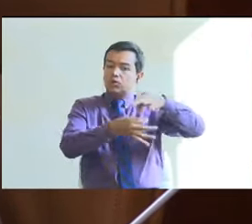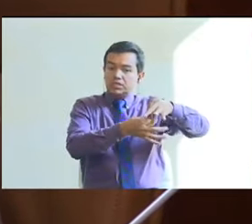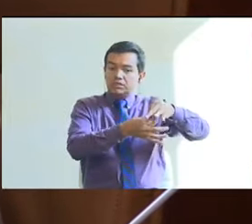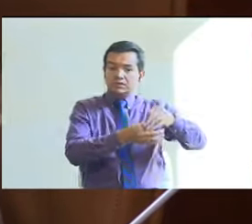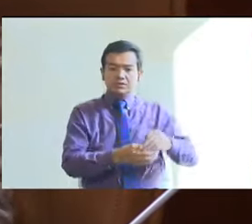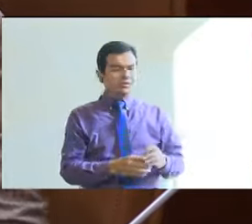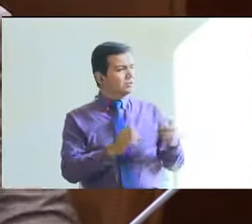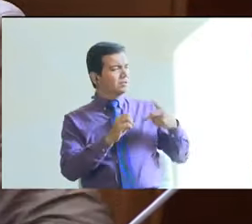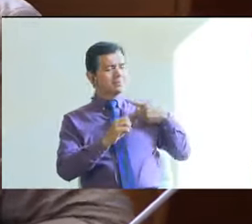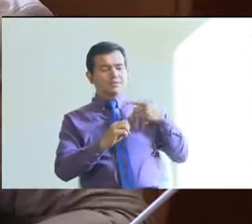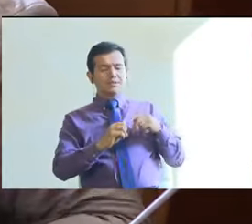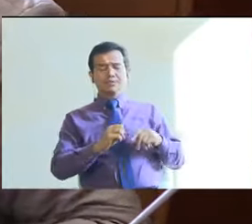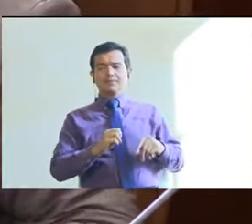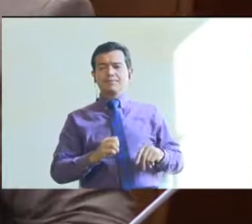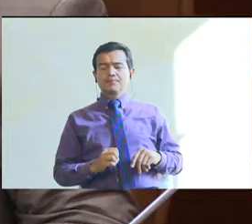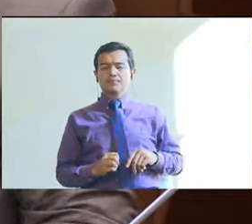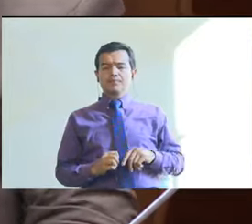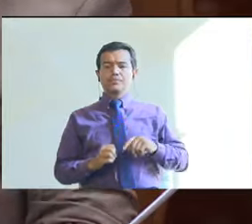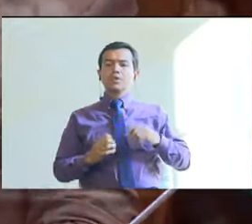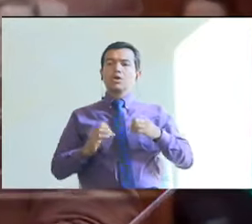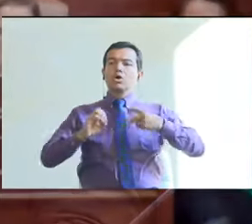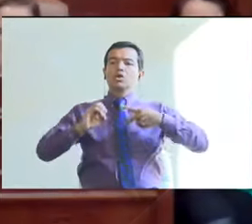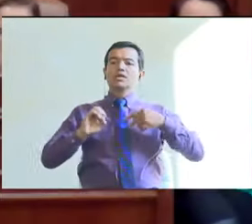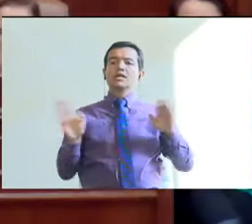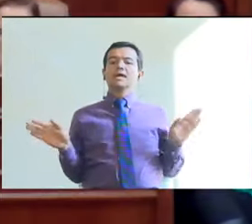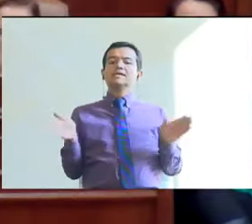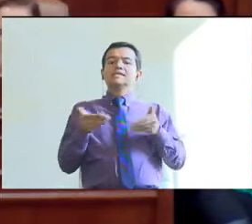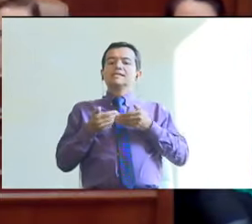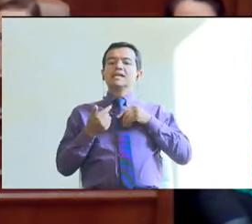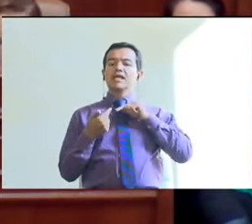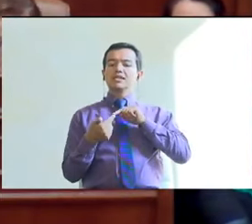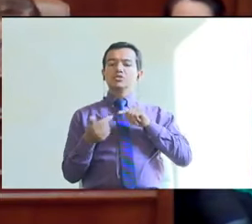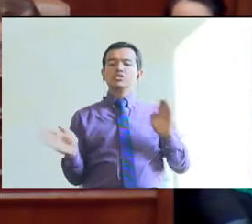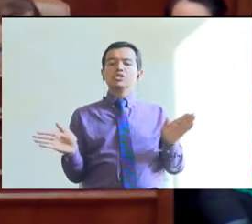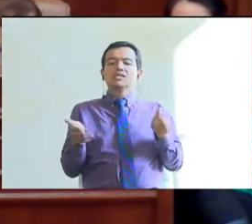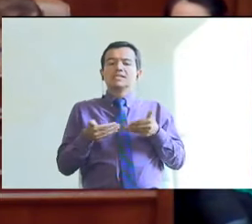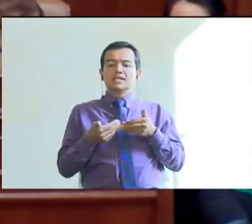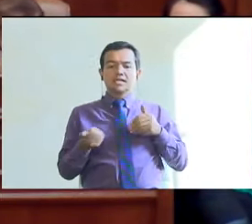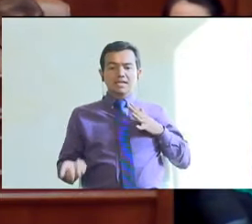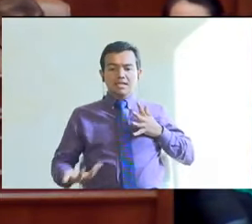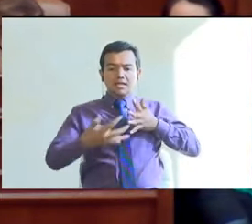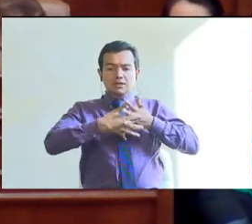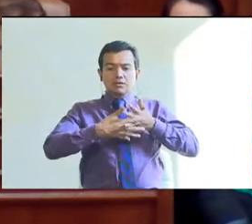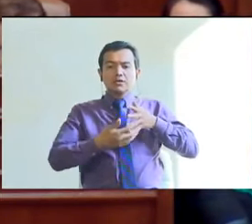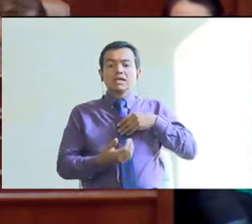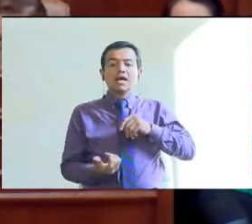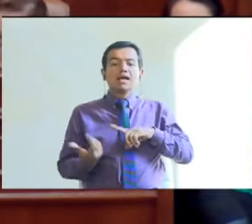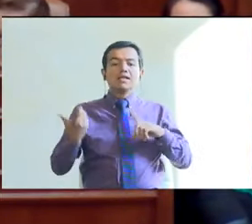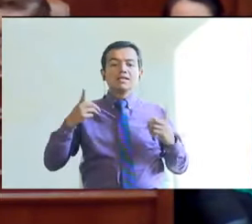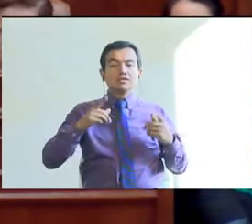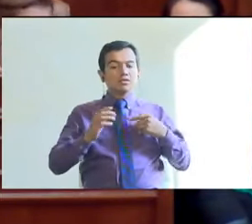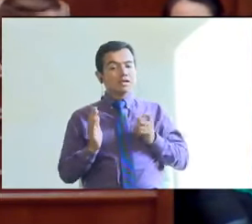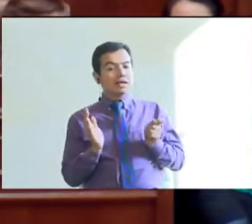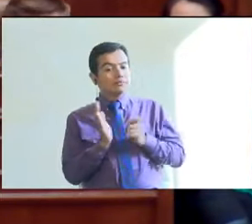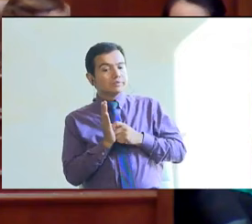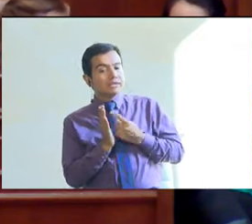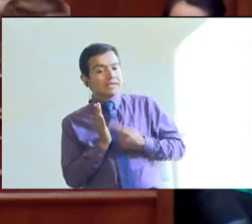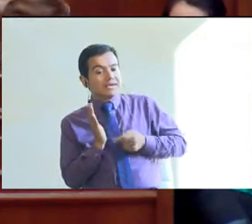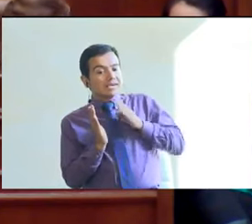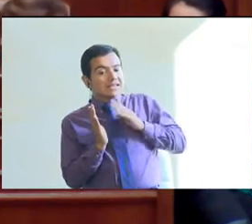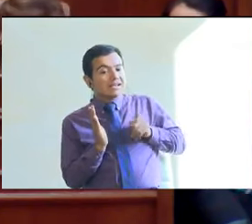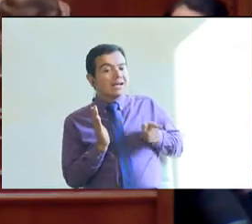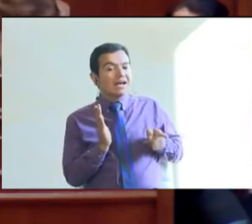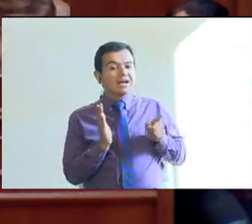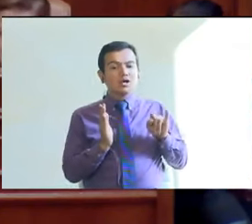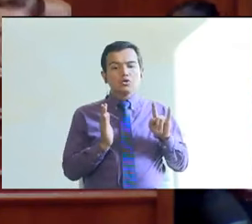No se diga más se cierra la discusión del articulado se dejó la salvedad por parte del doctor urrego